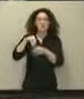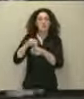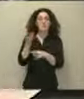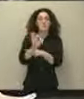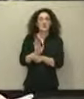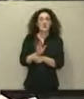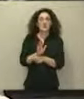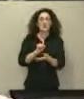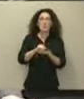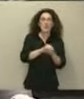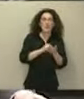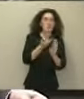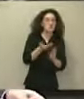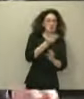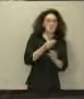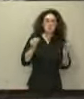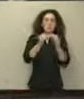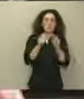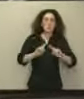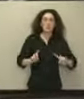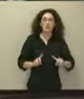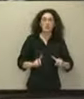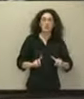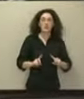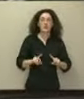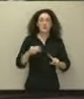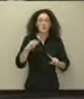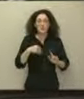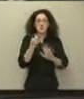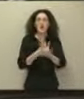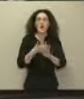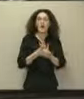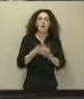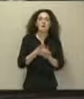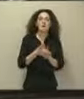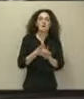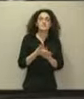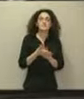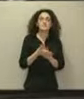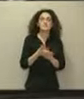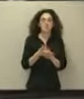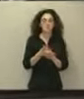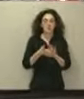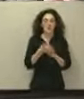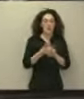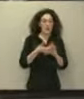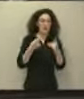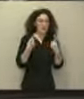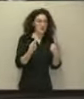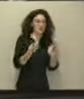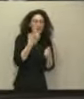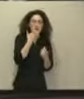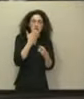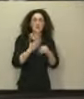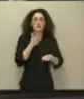coincide con los borradores previos en donde se habla de esa dehesa necesidad de si se acude a